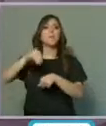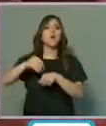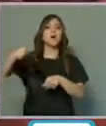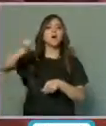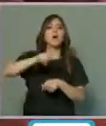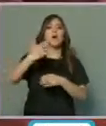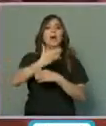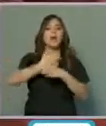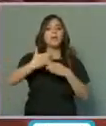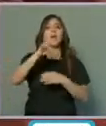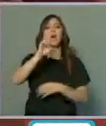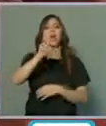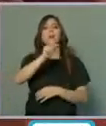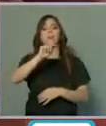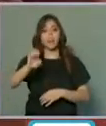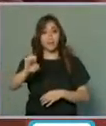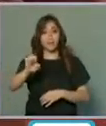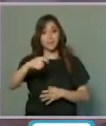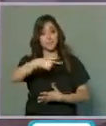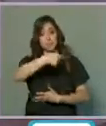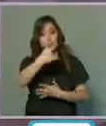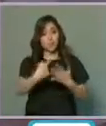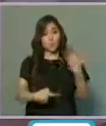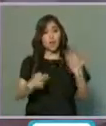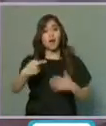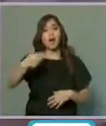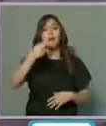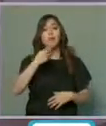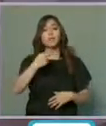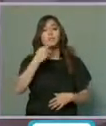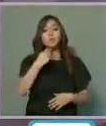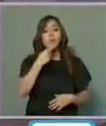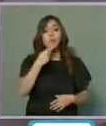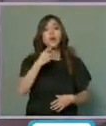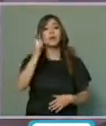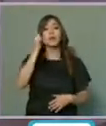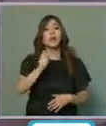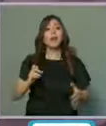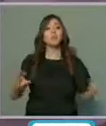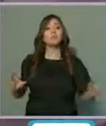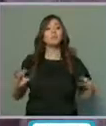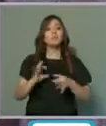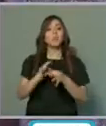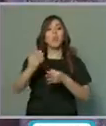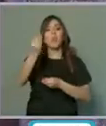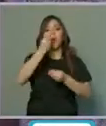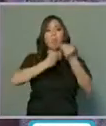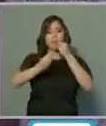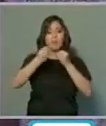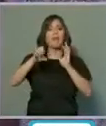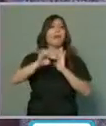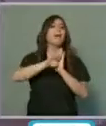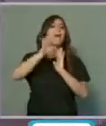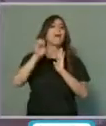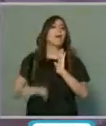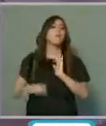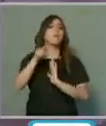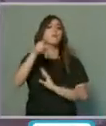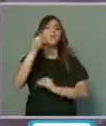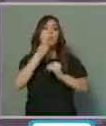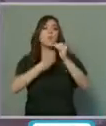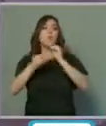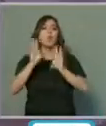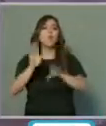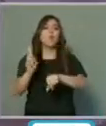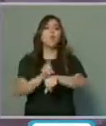té. Entonces, muchos de estos azúcares son parte del alimento. Por ejemplo, si tú te comes un durazno, sientes el